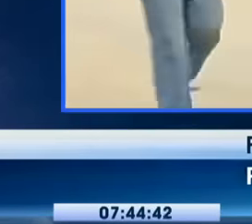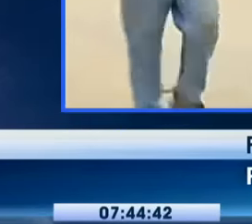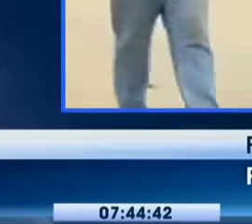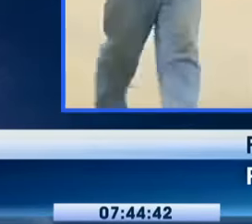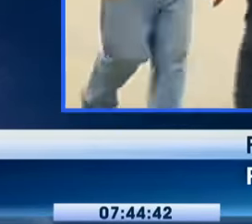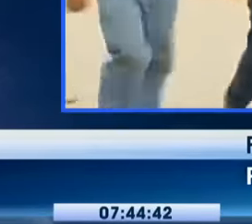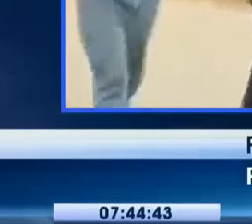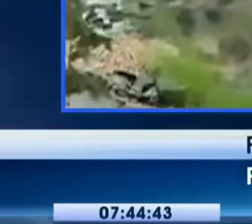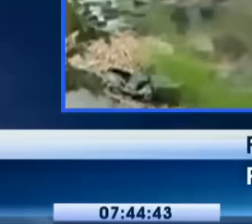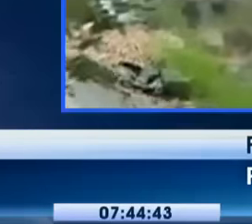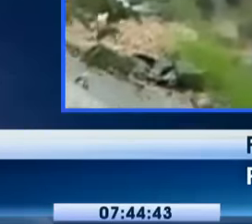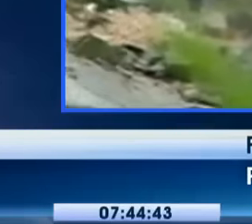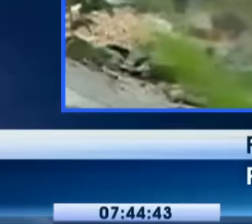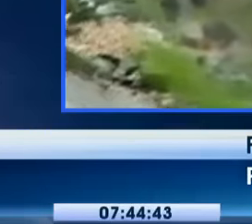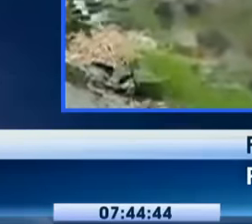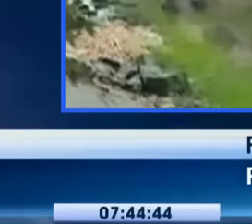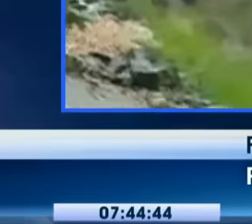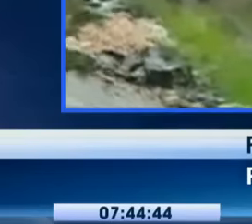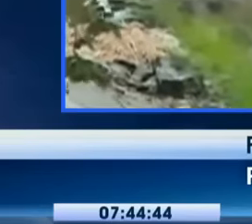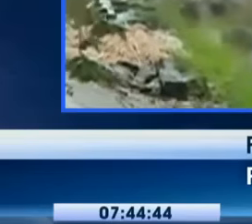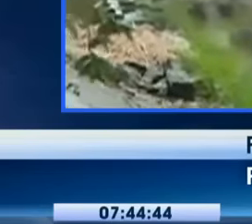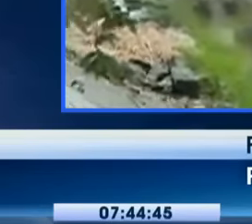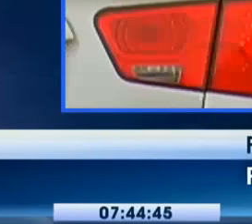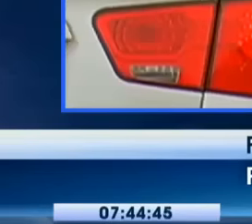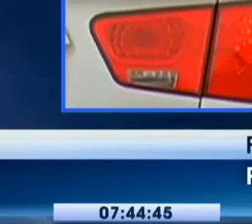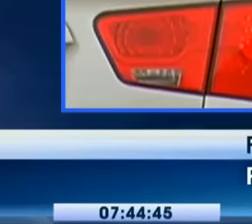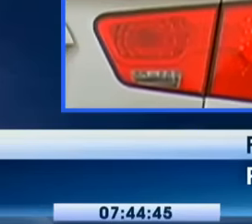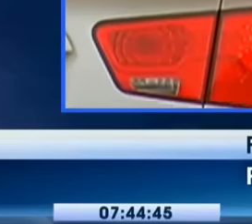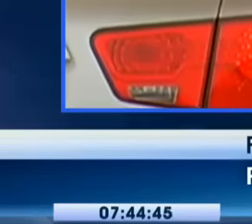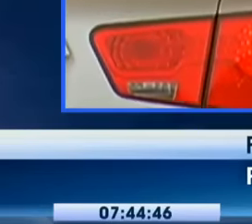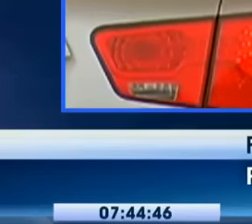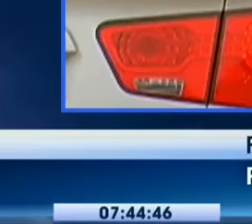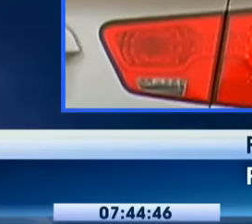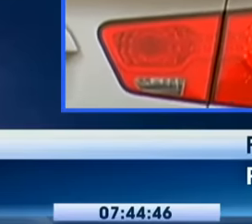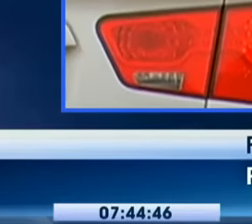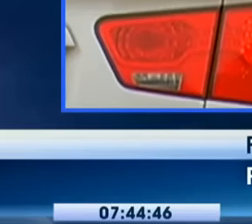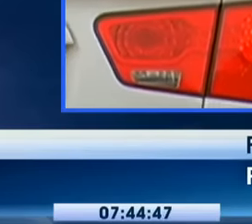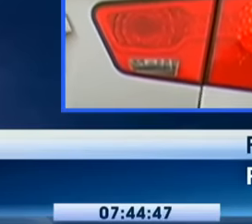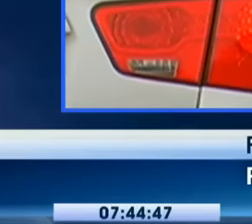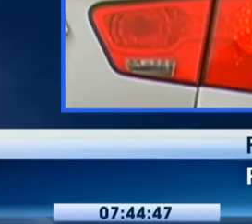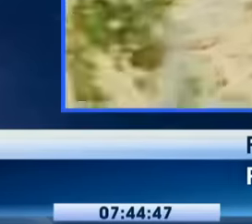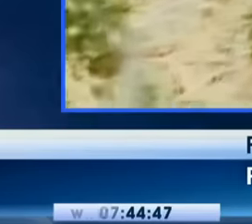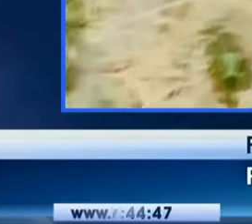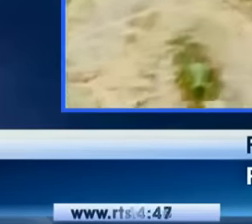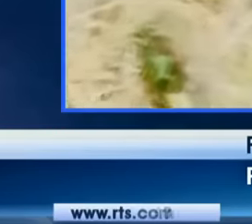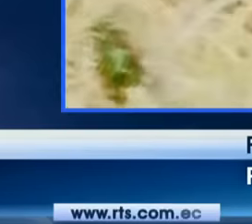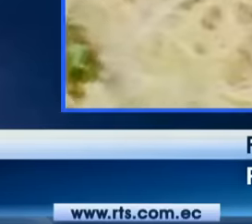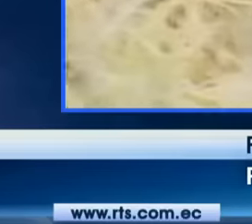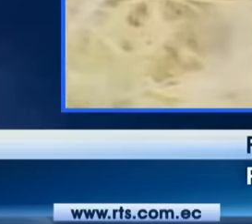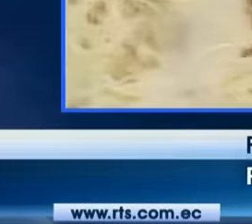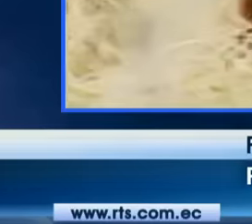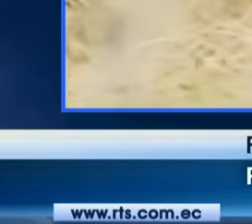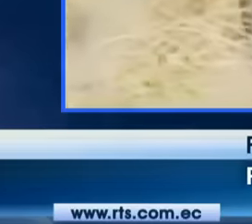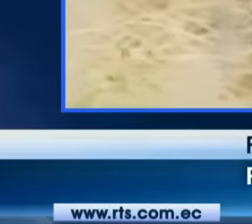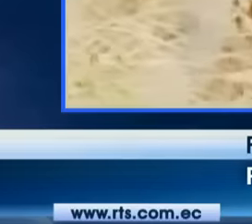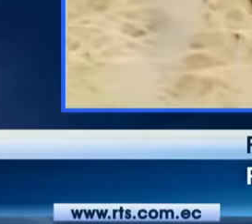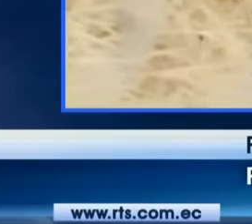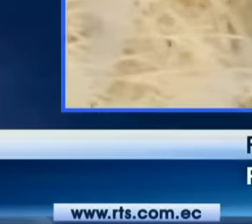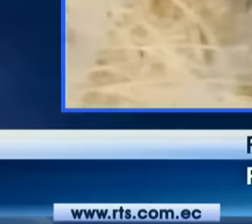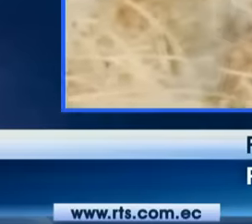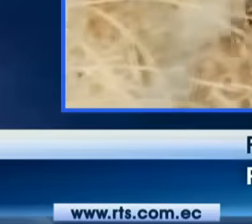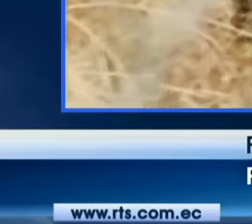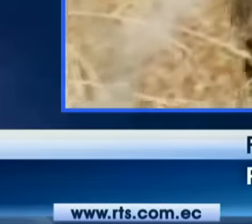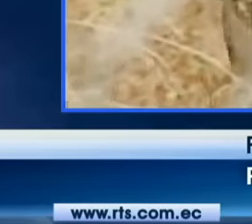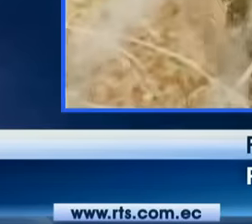Algo macabro. Claro que sí, algo macabro. Es el reporte que hemos tenido acá desde el sector de